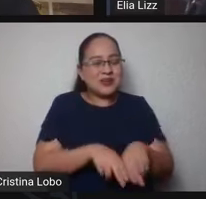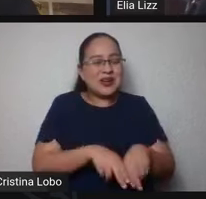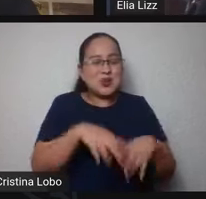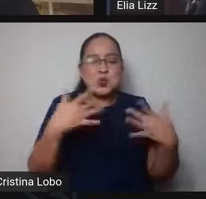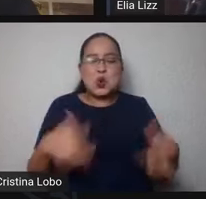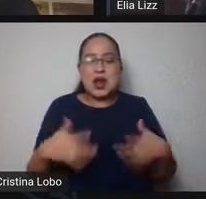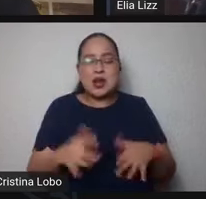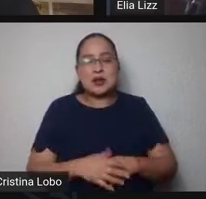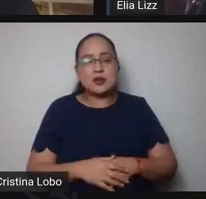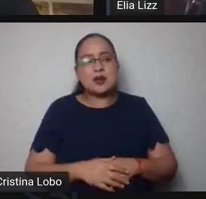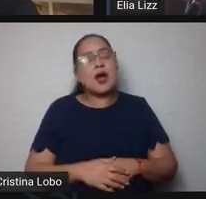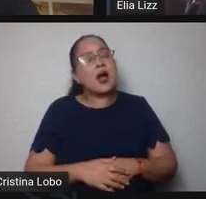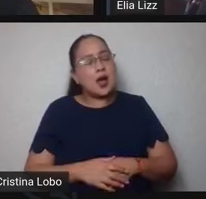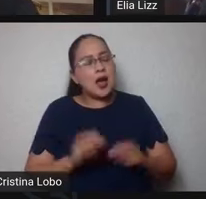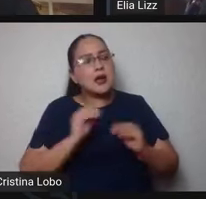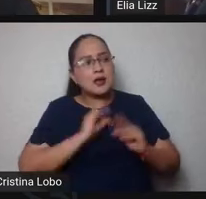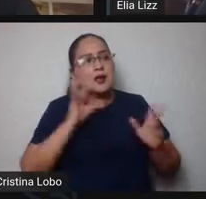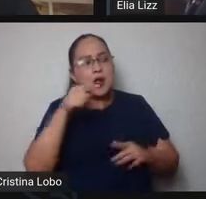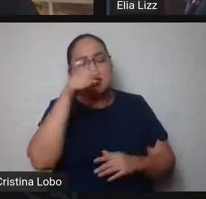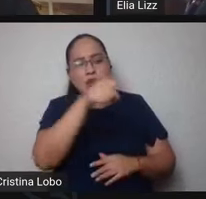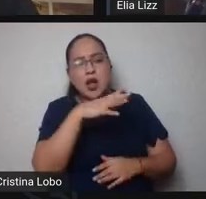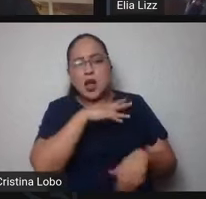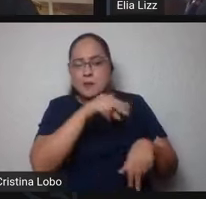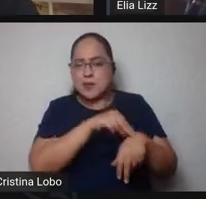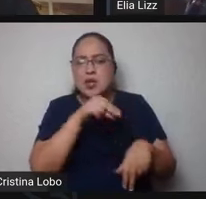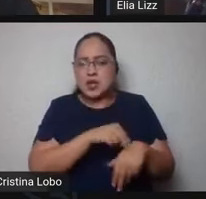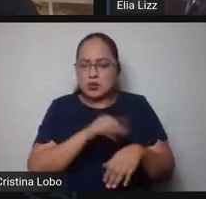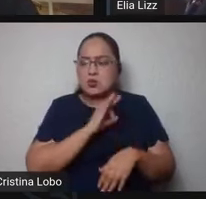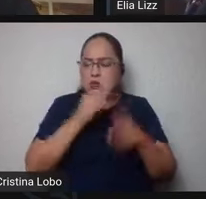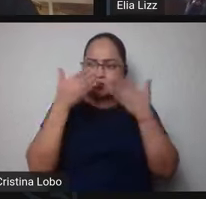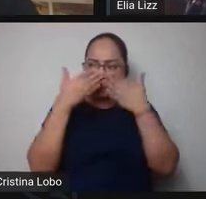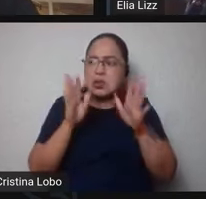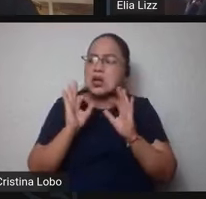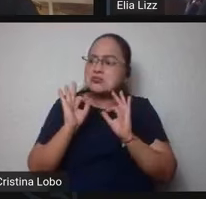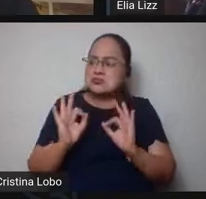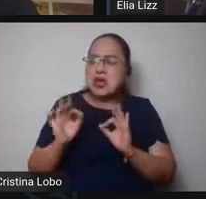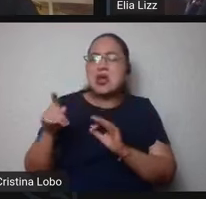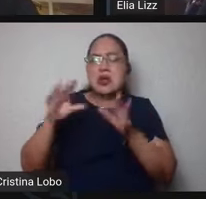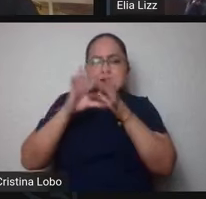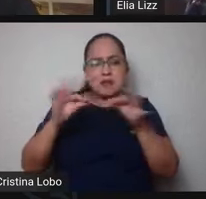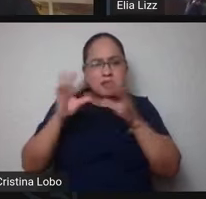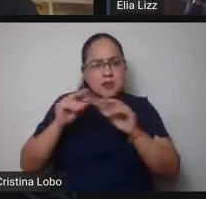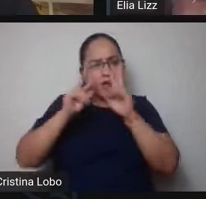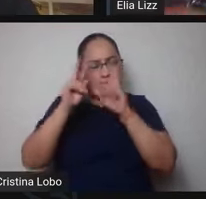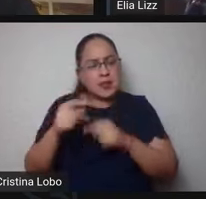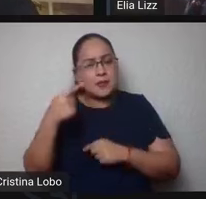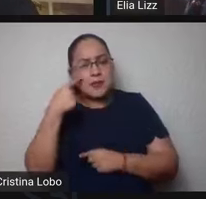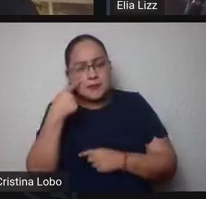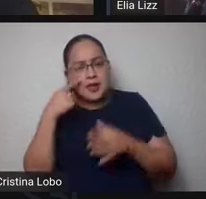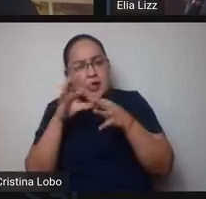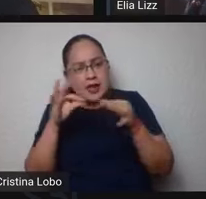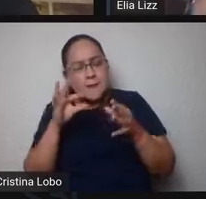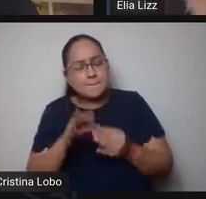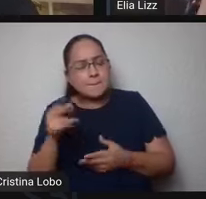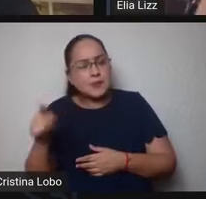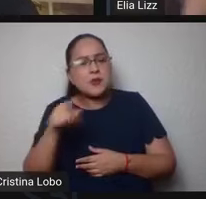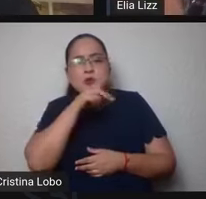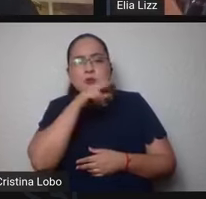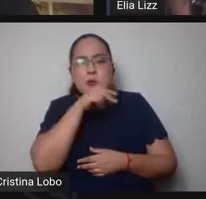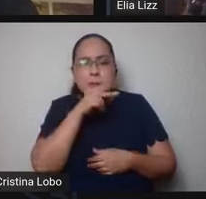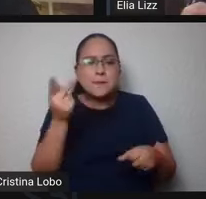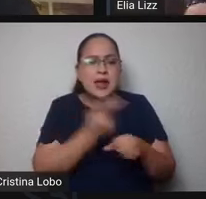tenga la facilidad y la apertura de hablarle del tema a la señora y decirle, no se preocupe, pues mira, aquí